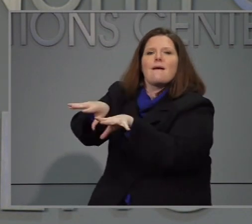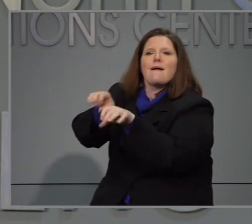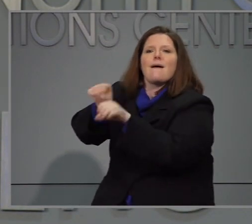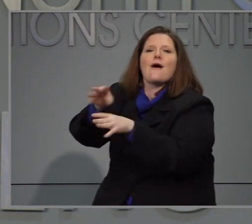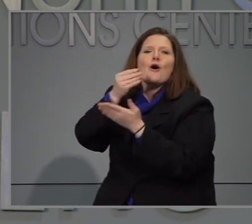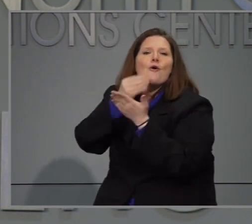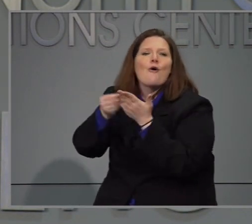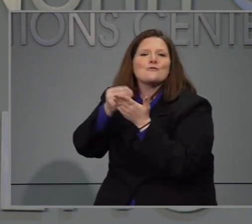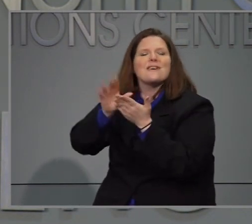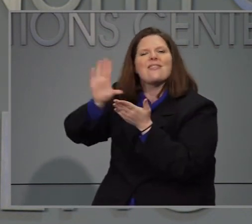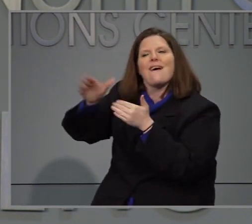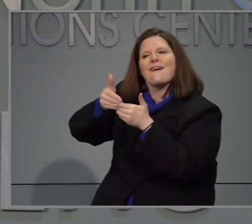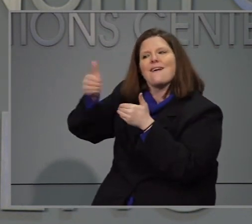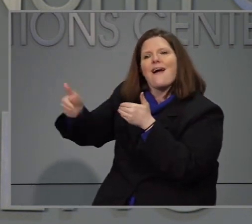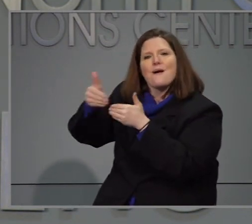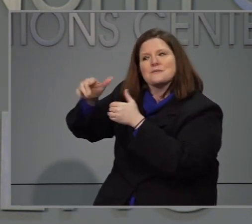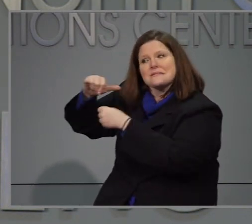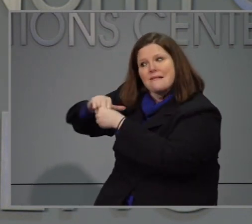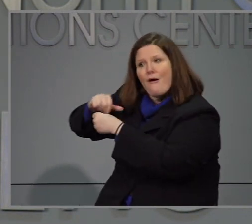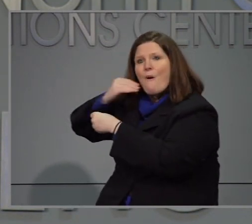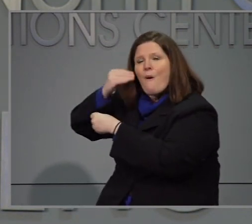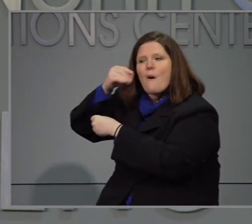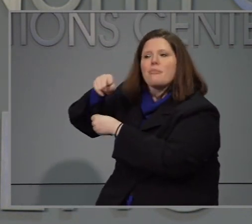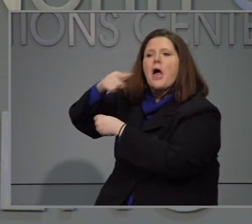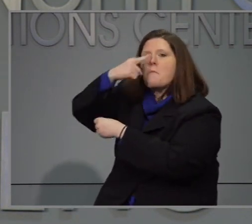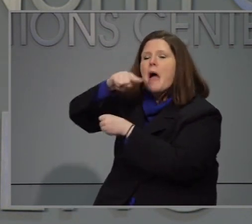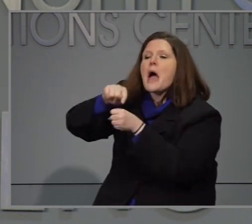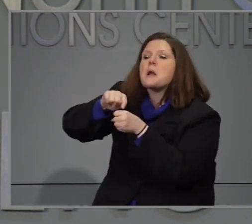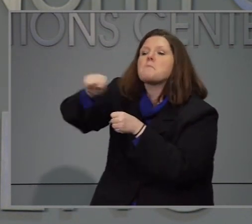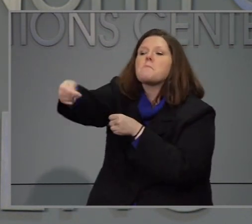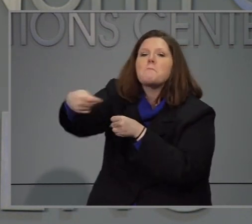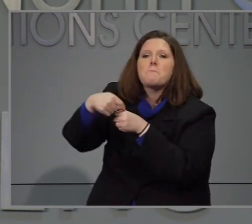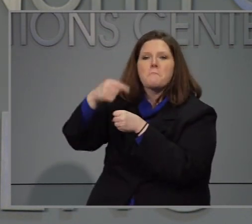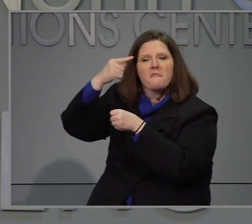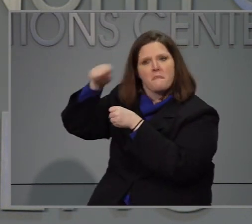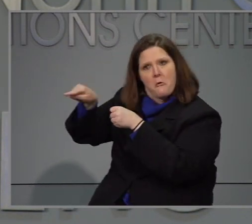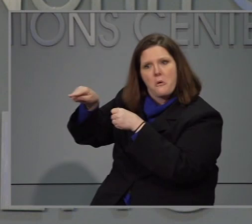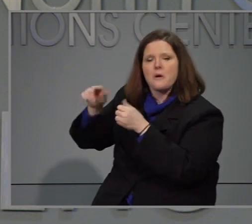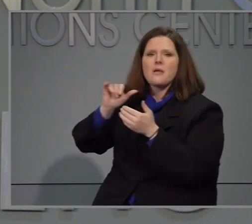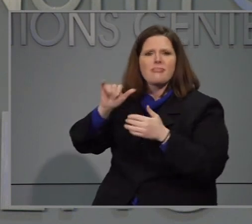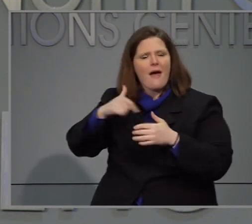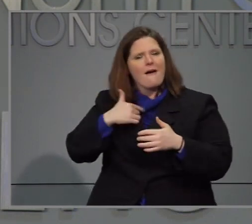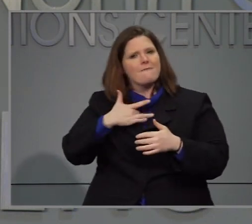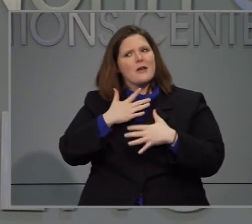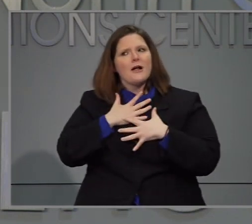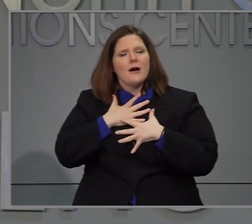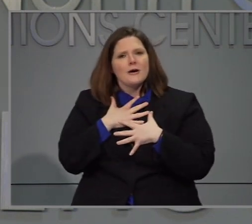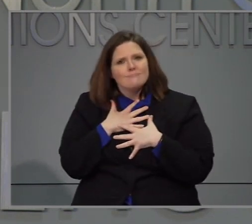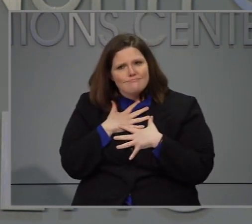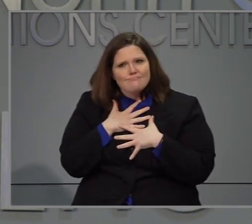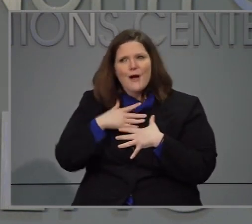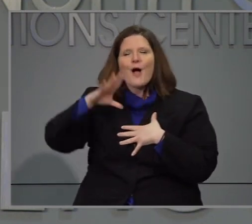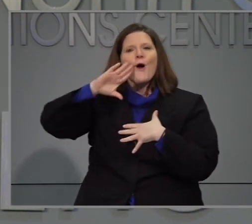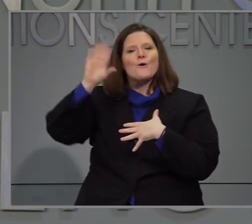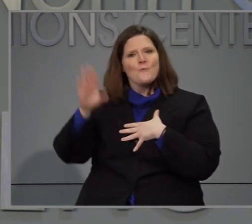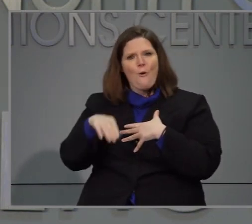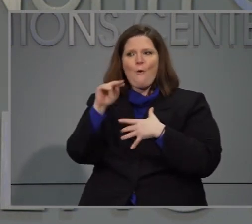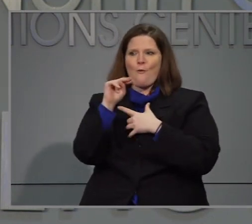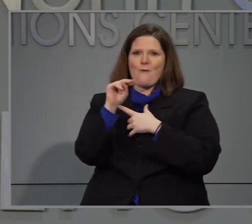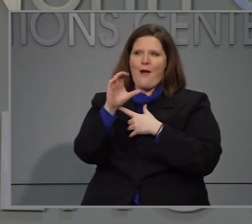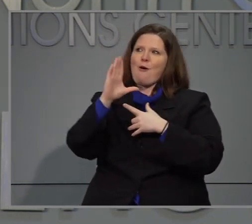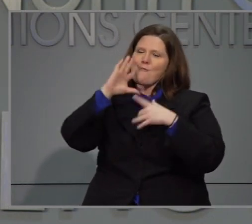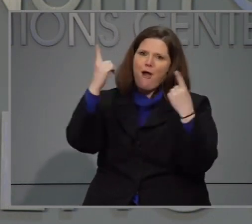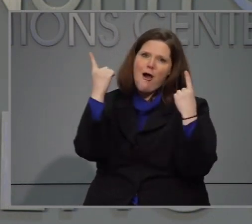ponen comida enfrente de las casas. Ese tipo de cosas me dan a mí esperanza de Carolina del Norte, que vamos a